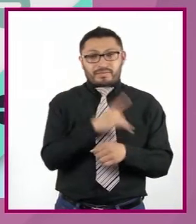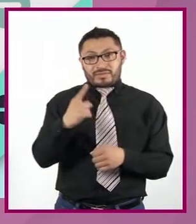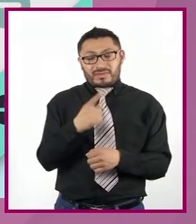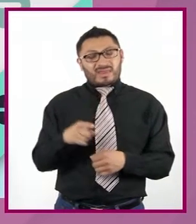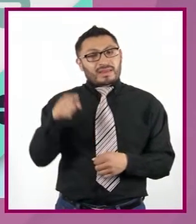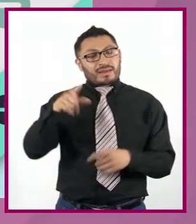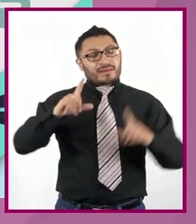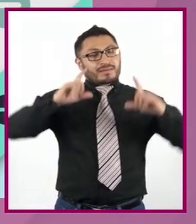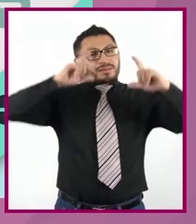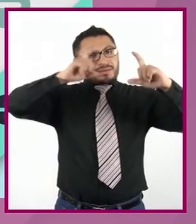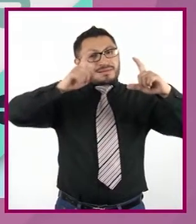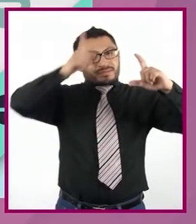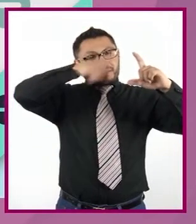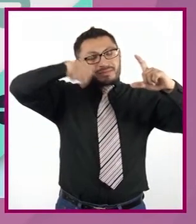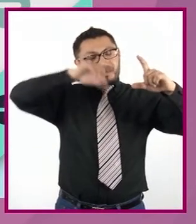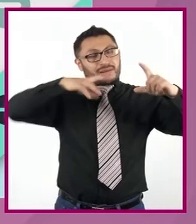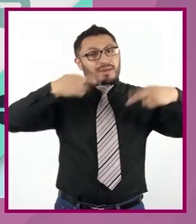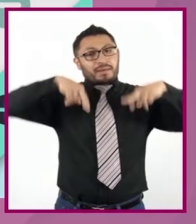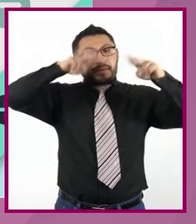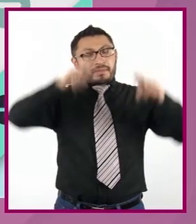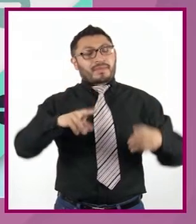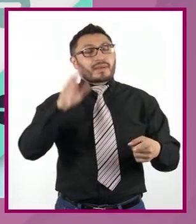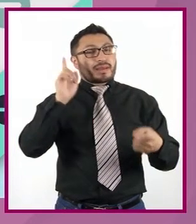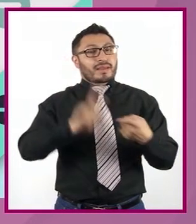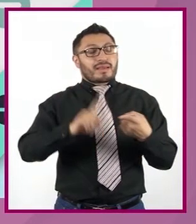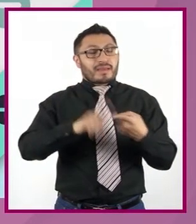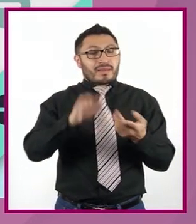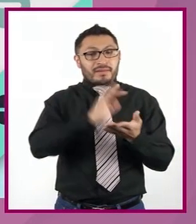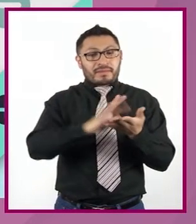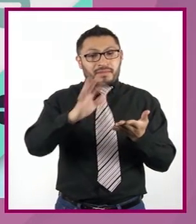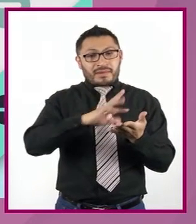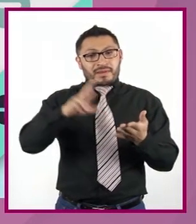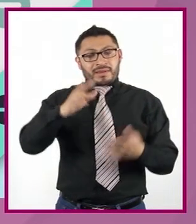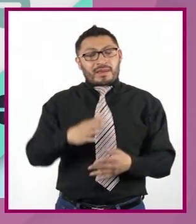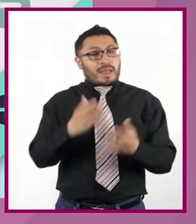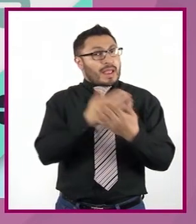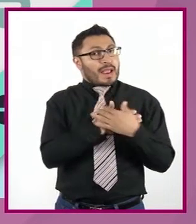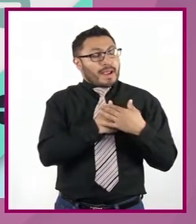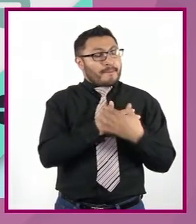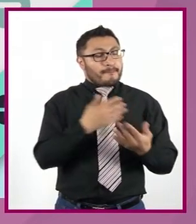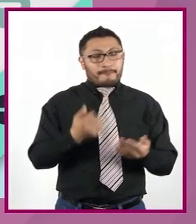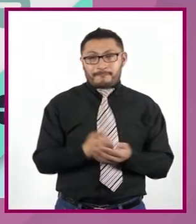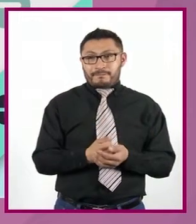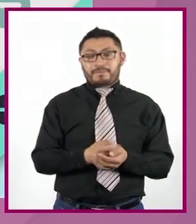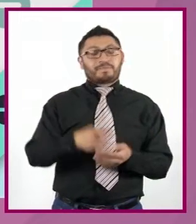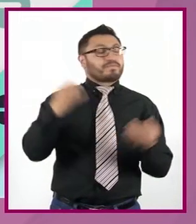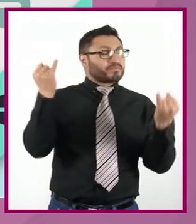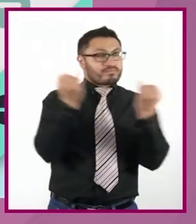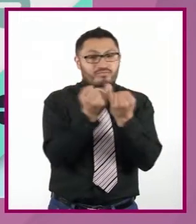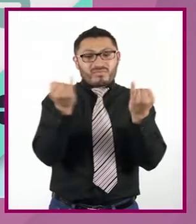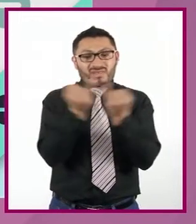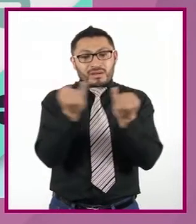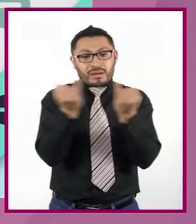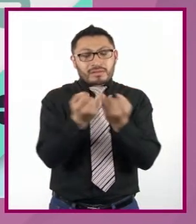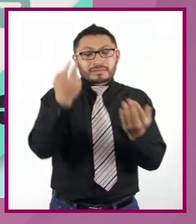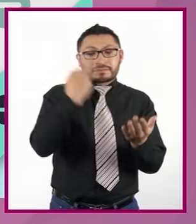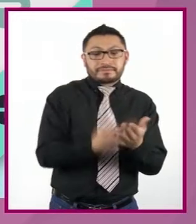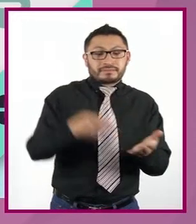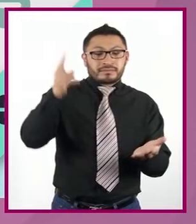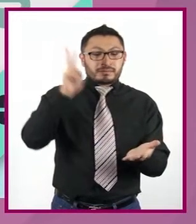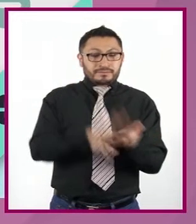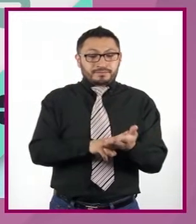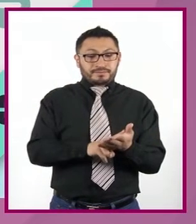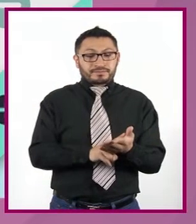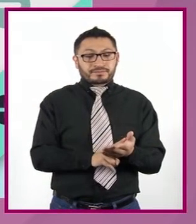la gráfica que representa a quienes leen novelas románticas es exactamente el doble del